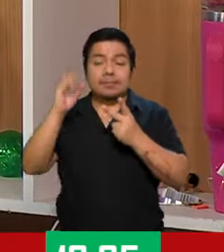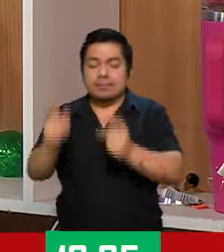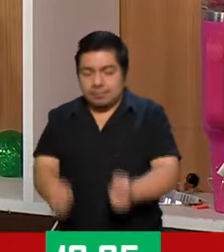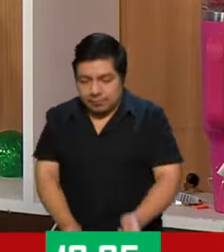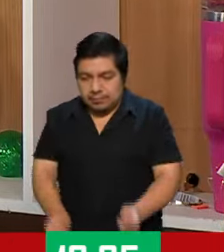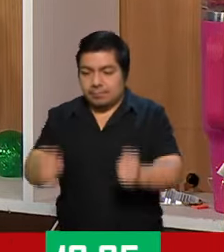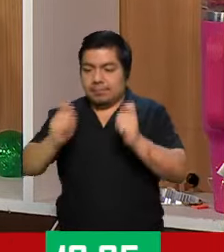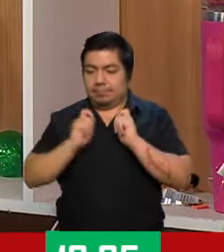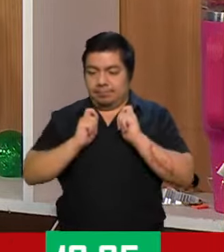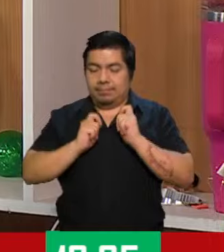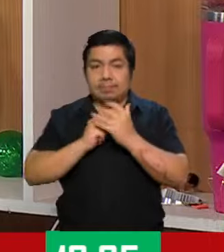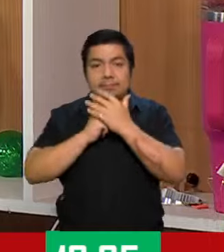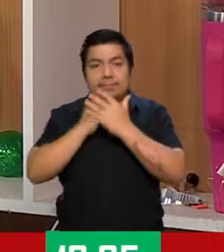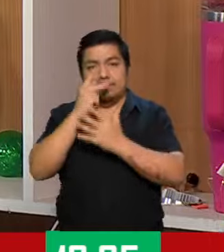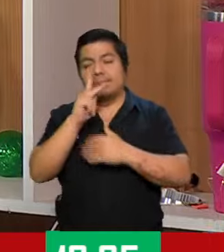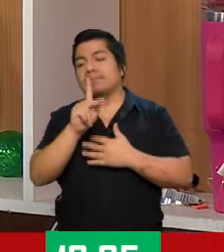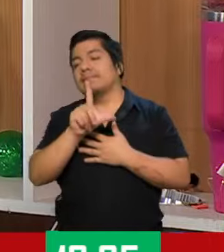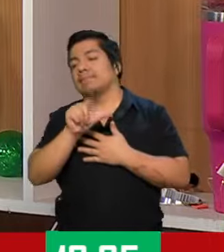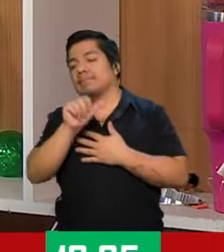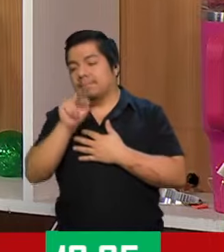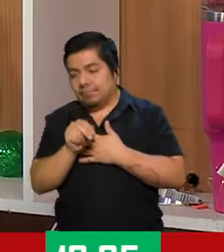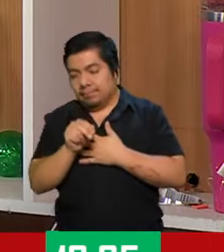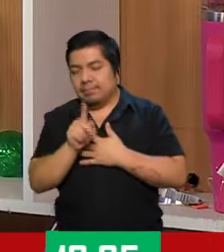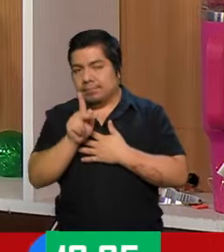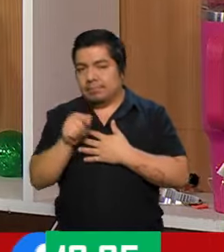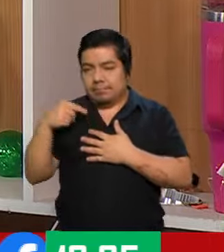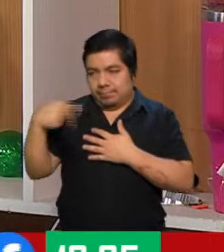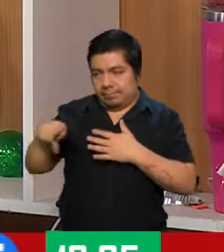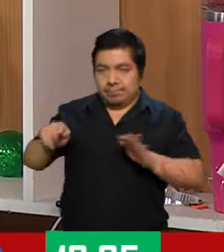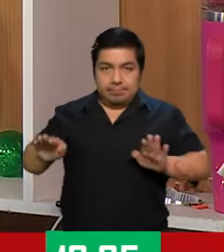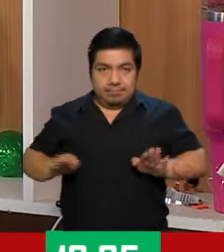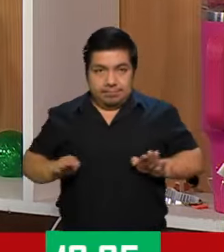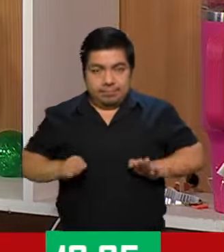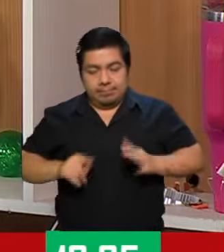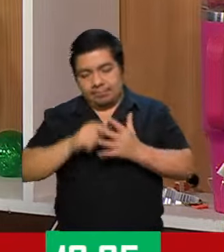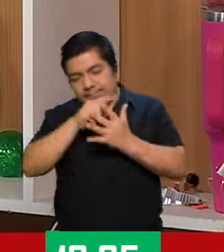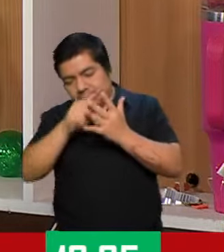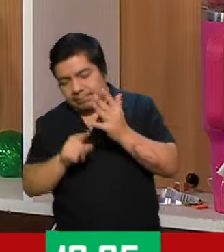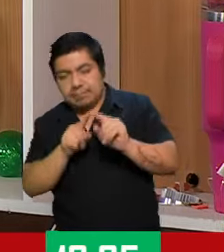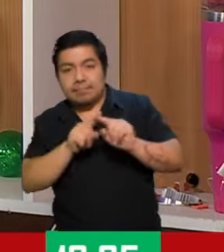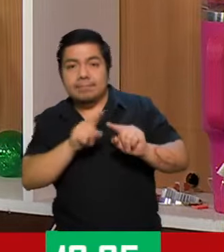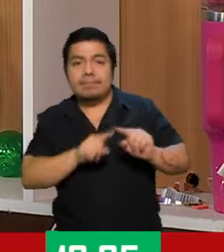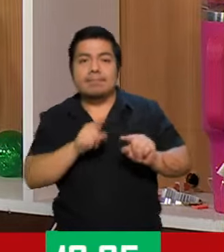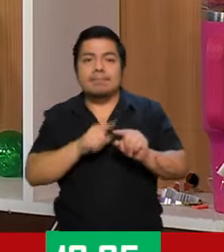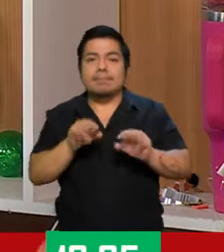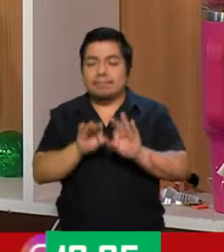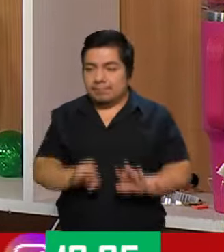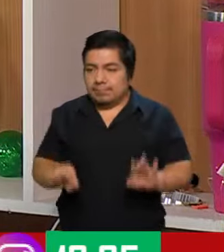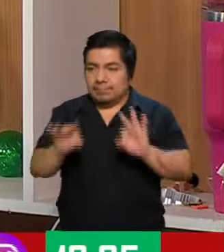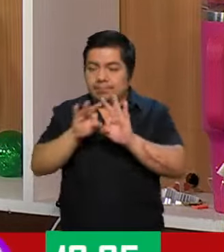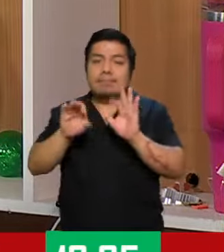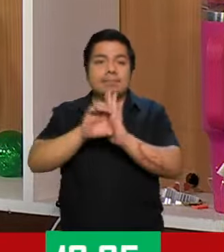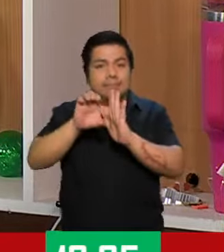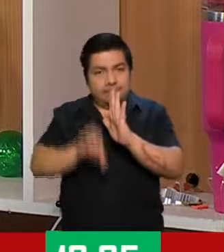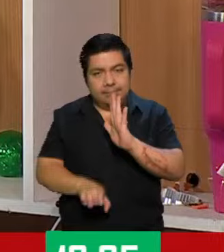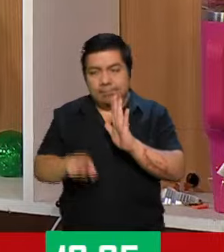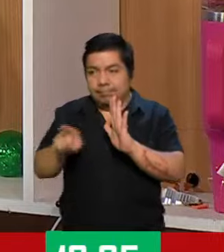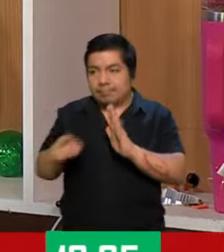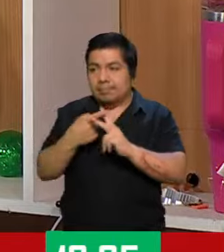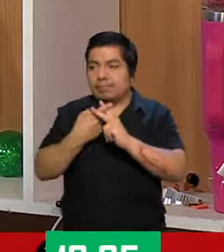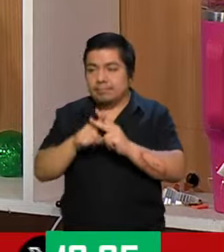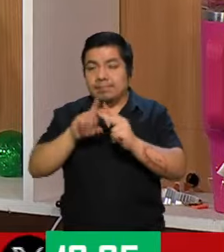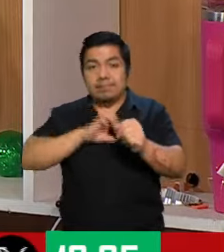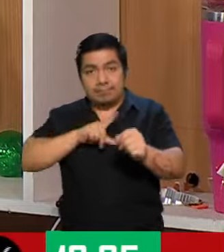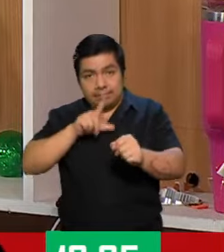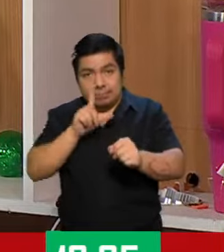estrategia. Pero desde luego le está dando un toque propio con distintos elementos que han sido importantes. Se puso en marcha, por ejemplo, una acción